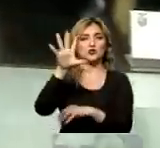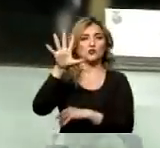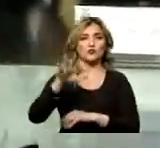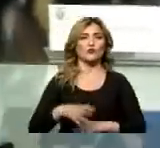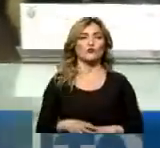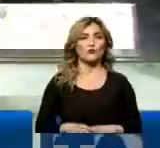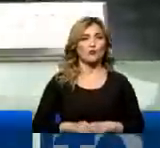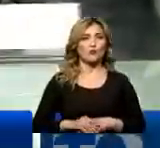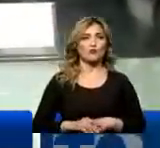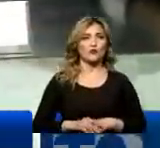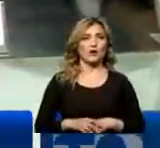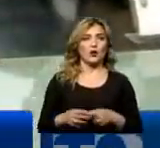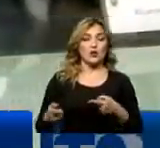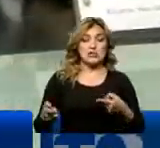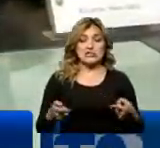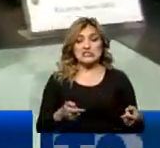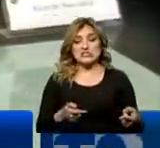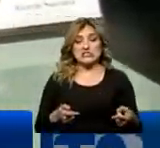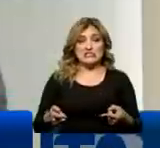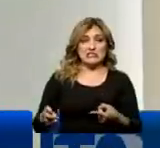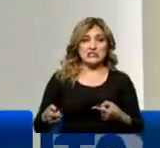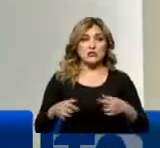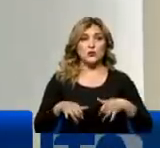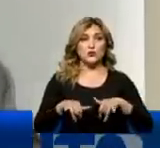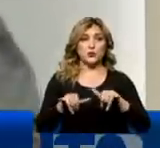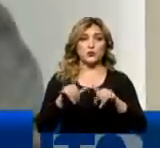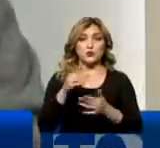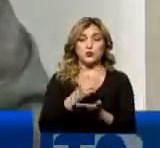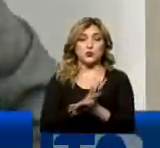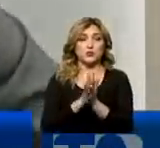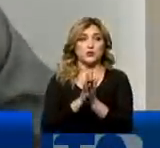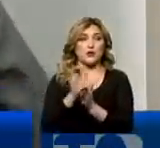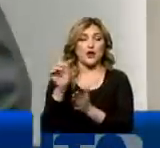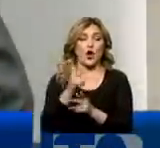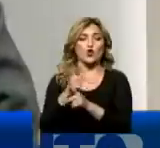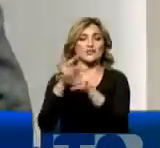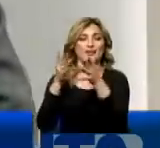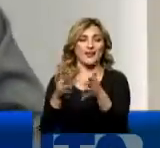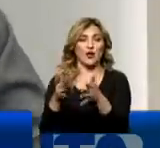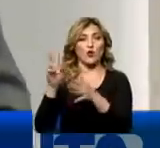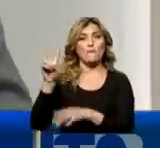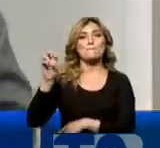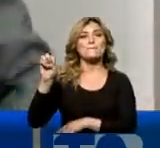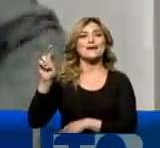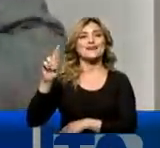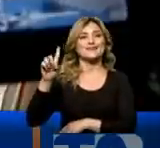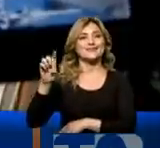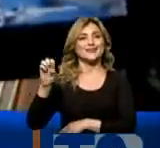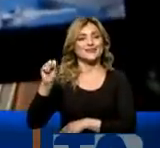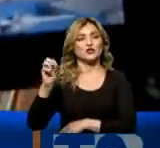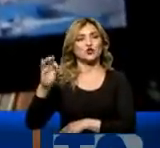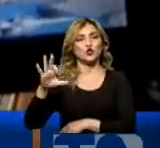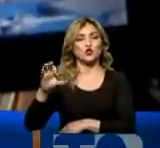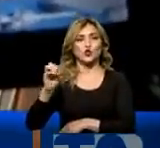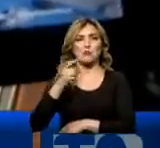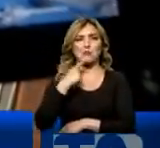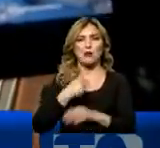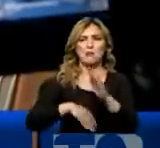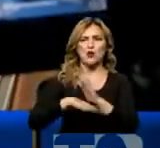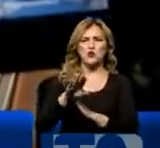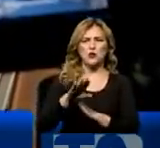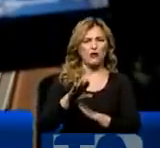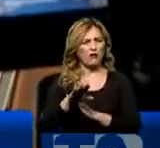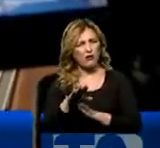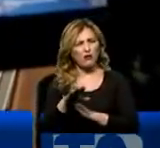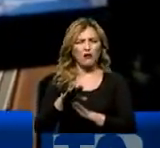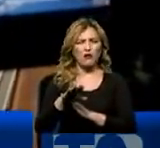Mientras no cesan los conflictos al interior, el consejero Verde Soto denunció que la mayoría del Pleno del Consejo Nacional Electoral evidenció su tendencia con respecto